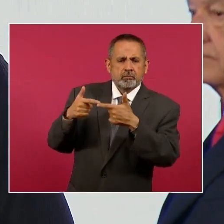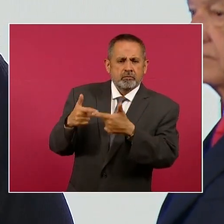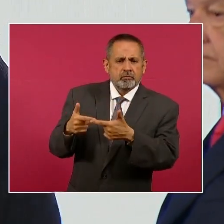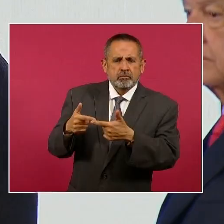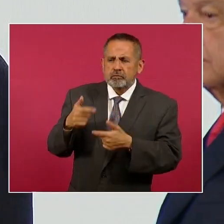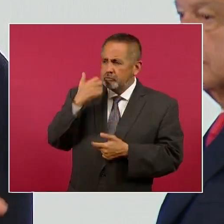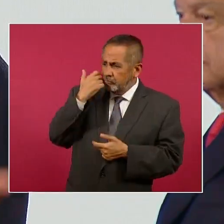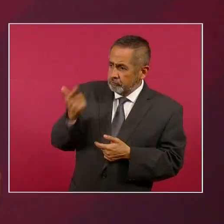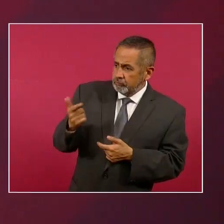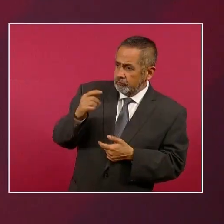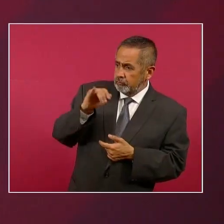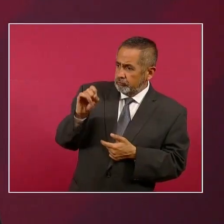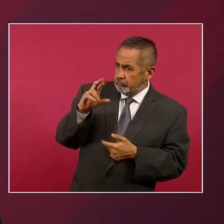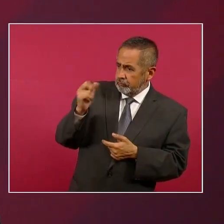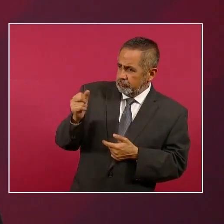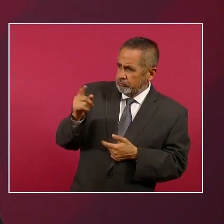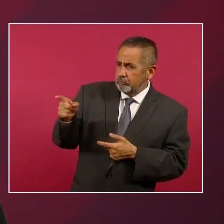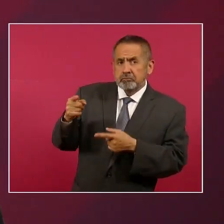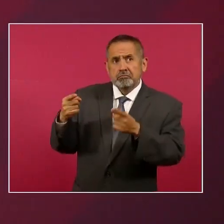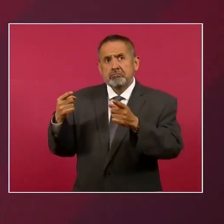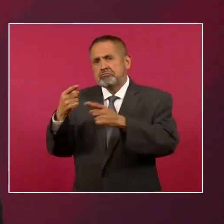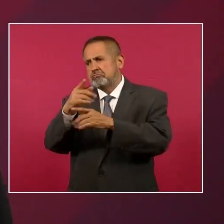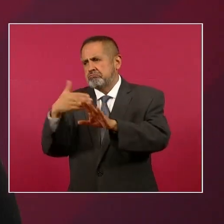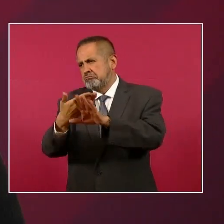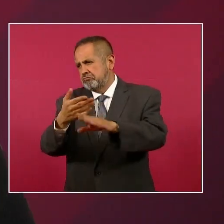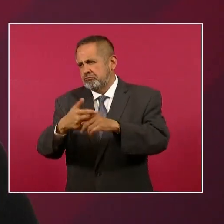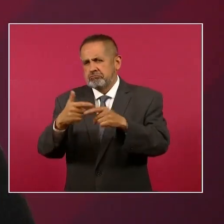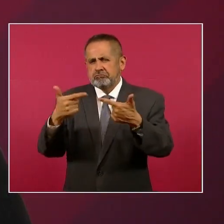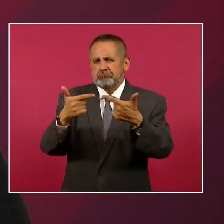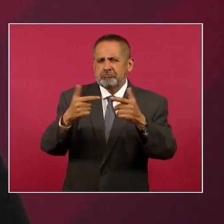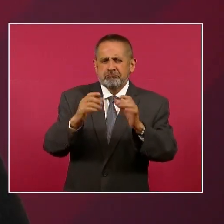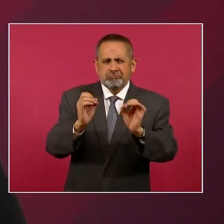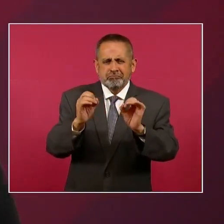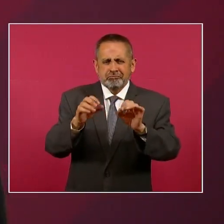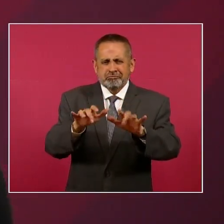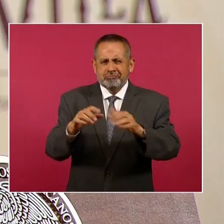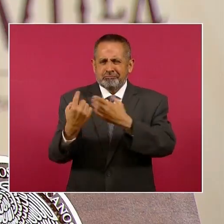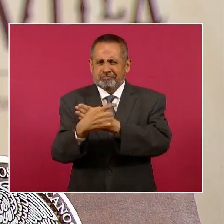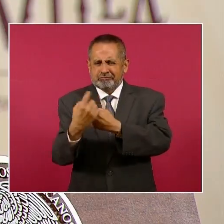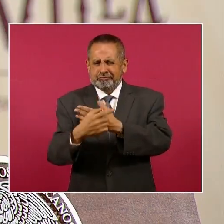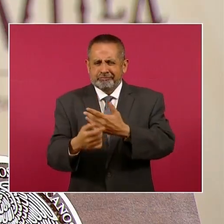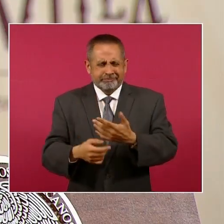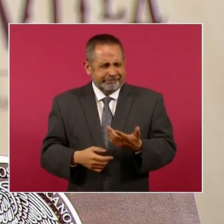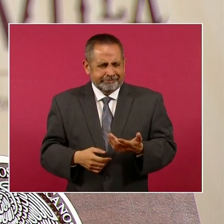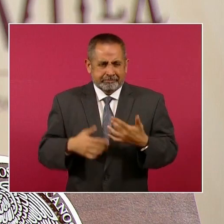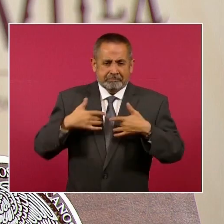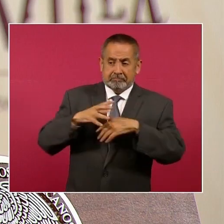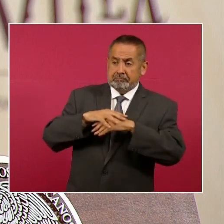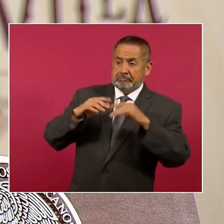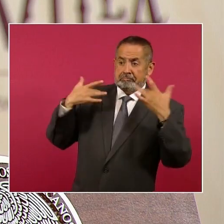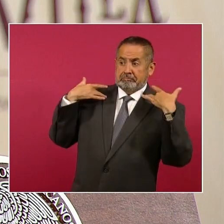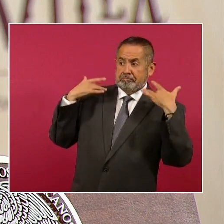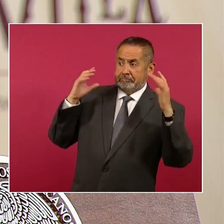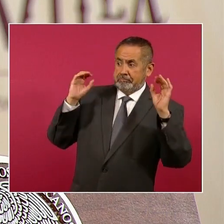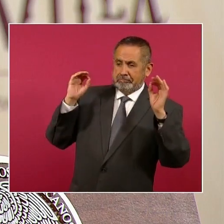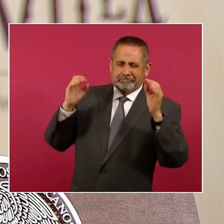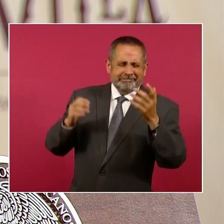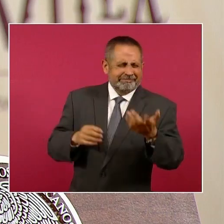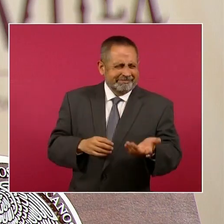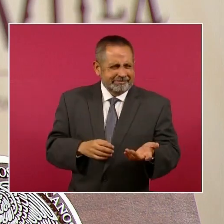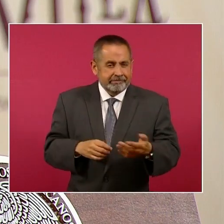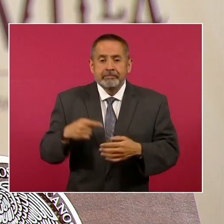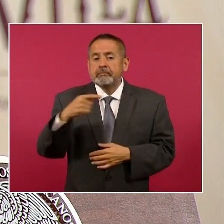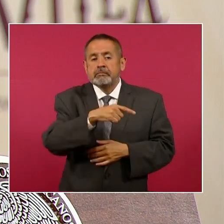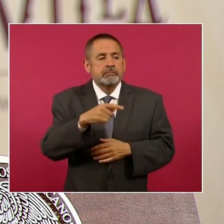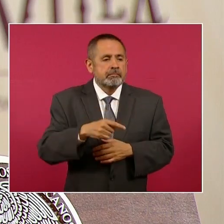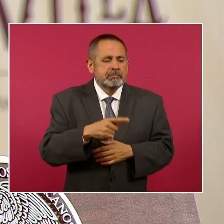Jorge Tadei le reclamara los motores al buscador de Google. Pero Reforma lo publicó sin verificar.